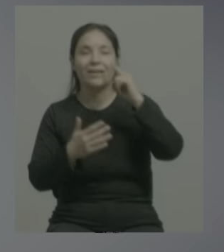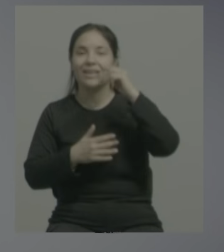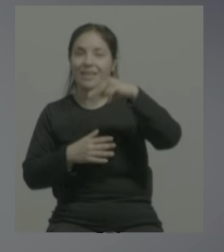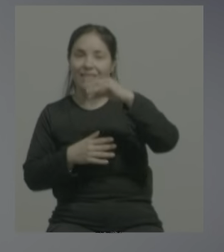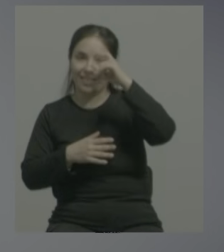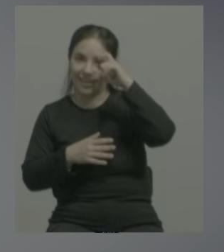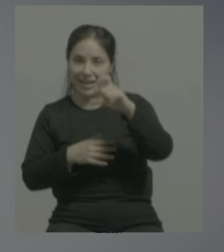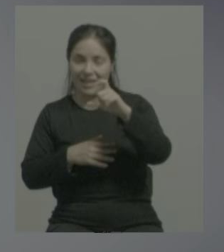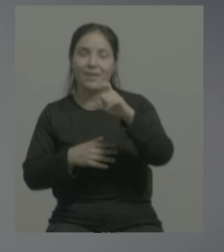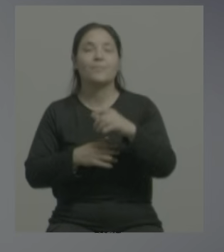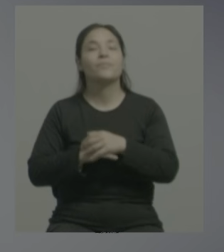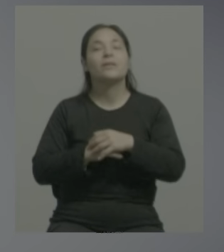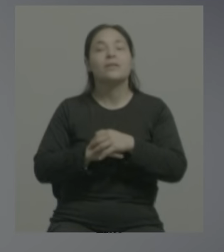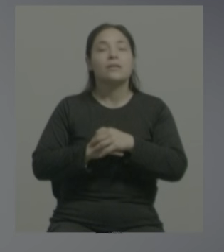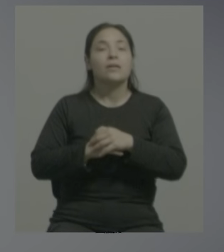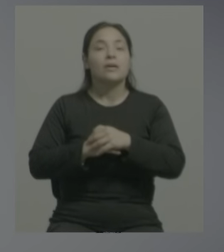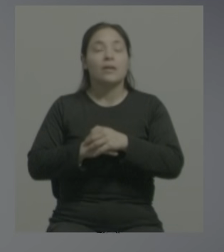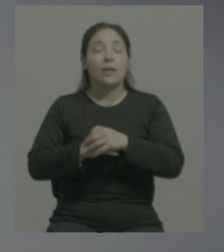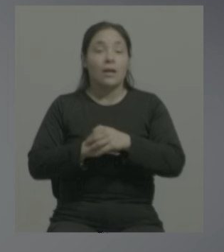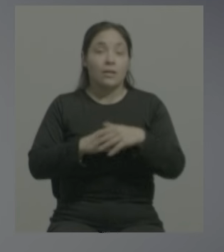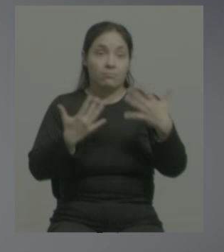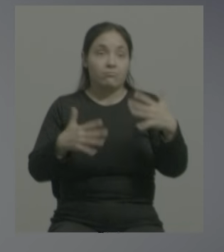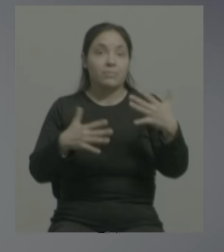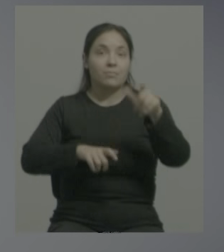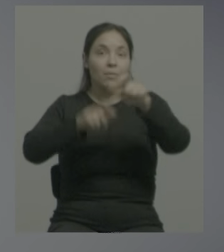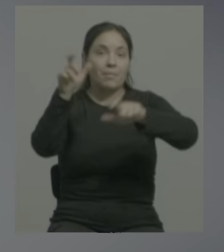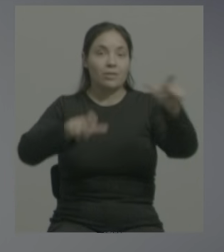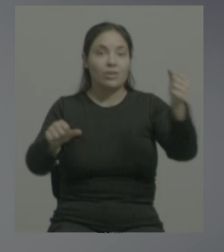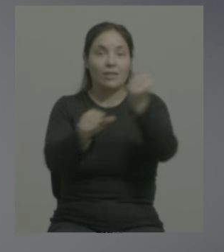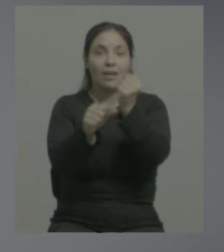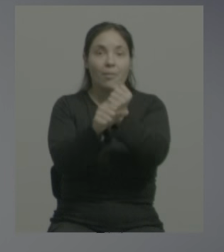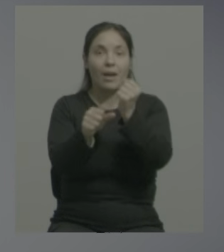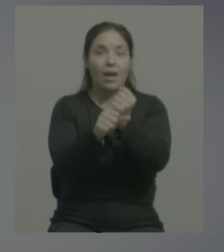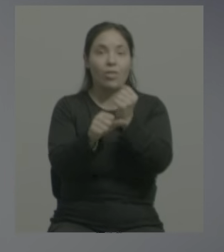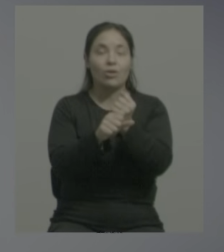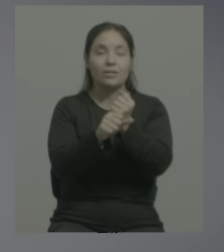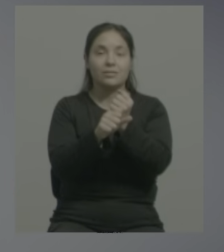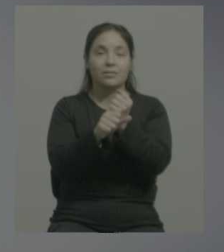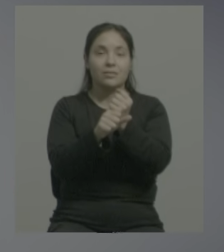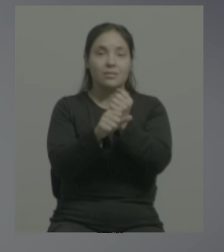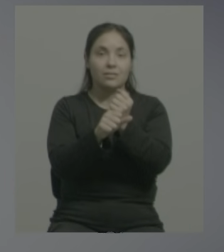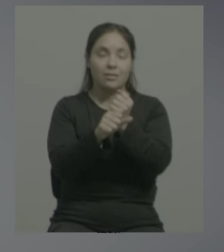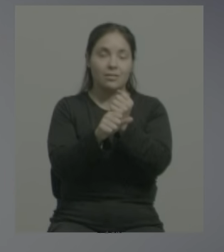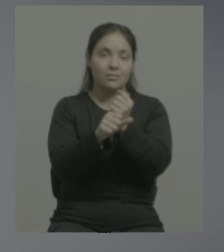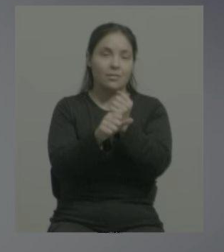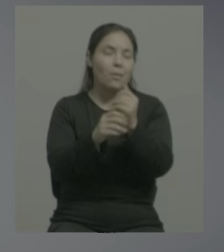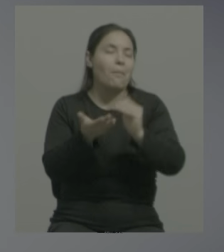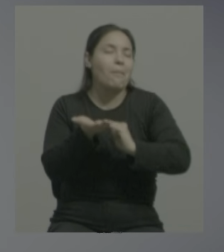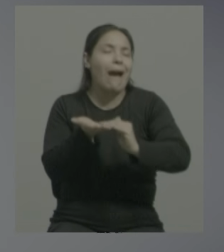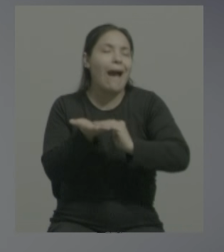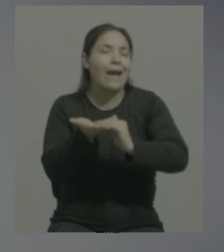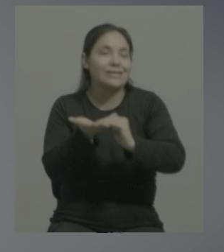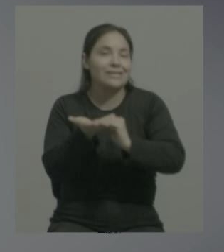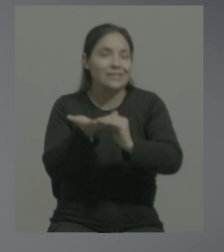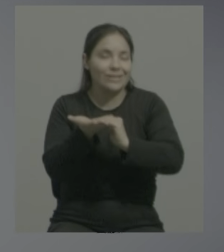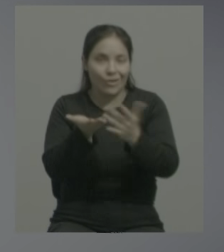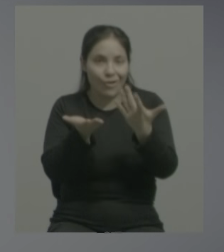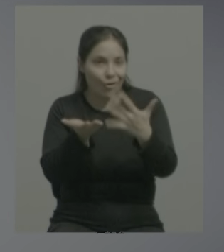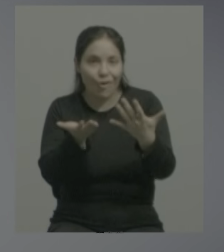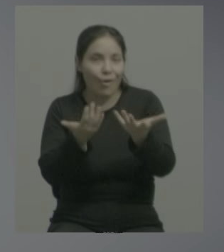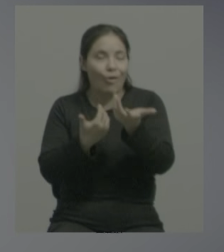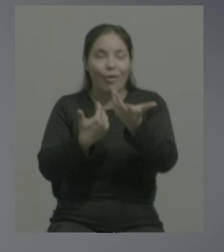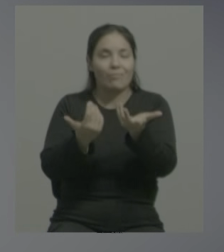Entonces, imagínense, en ese escenario donde la mayoría de los trabajadoras y trabajadores no llega a cubrir ni siquiera eso, ¿no? O sea, no llega a pasar la